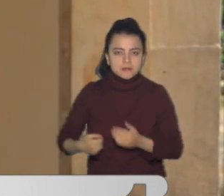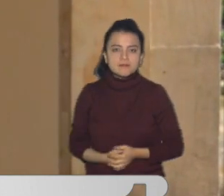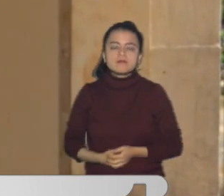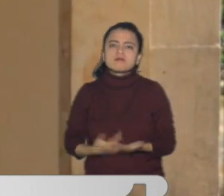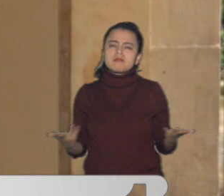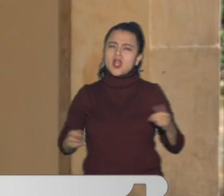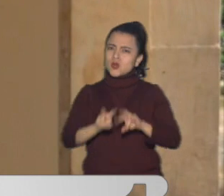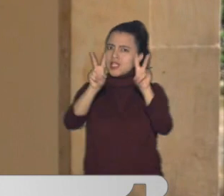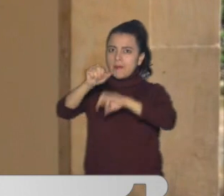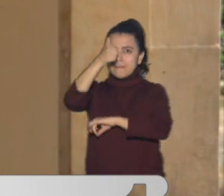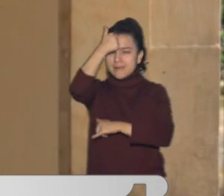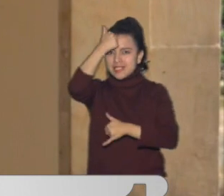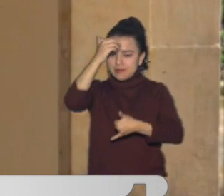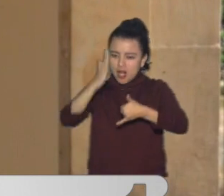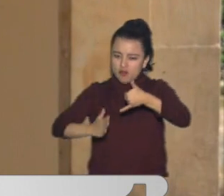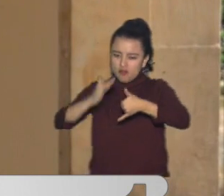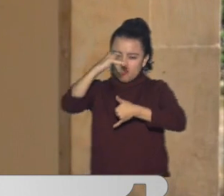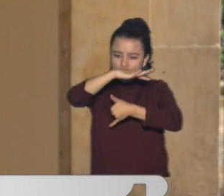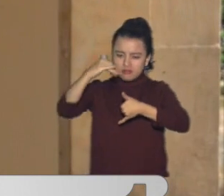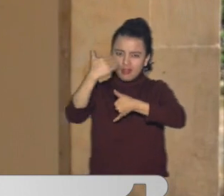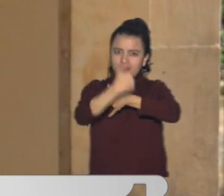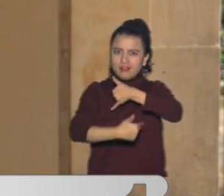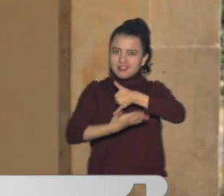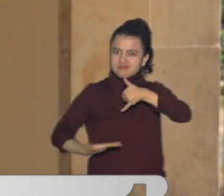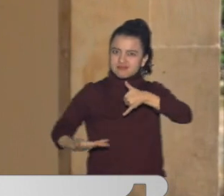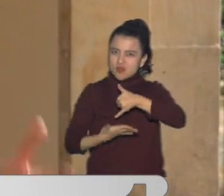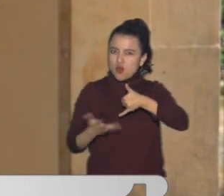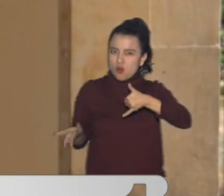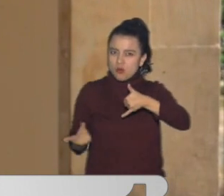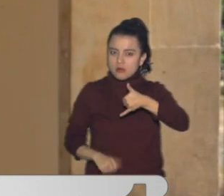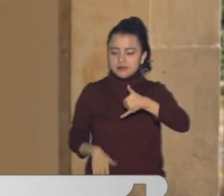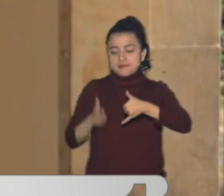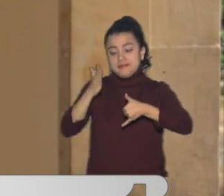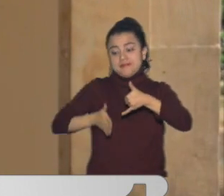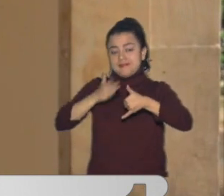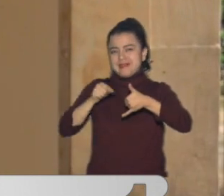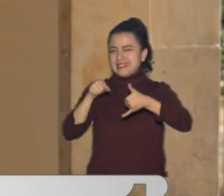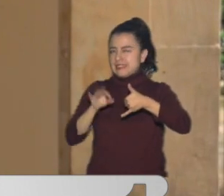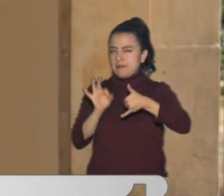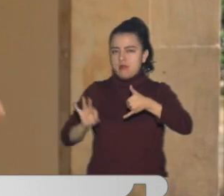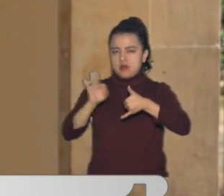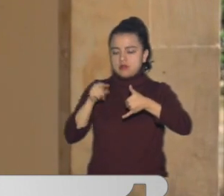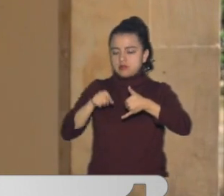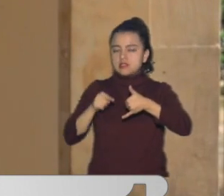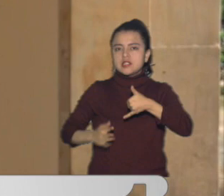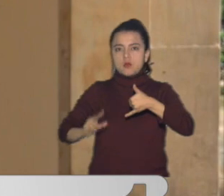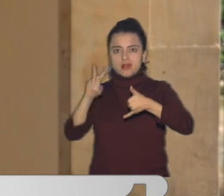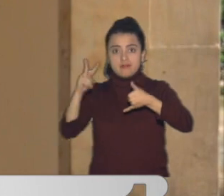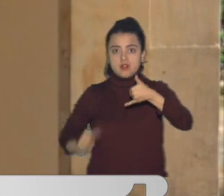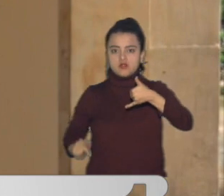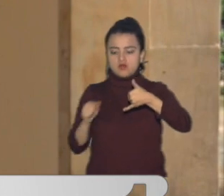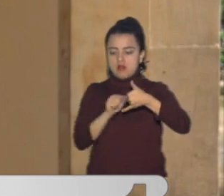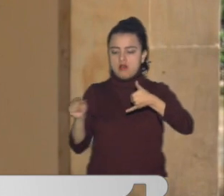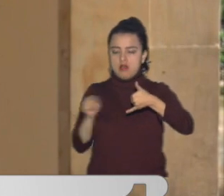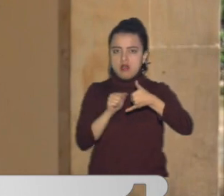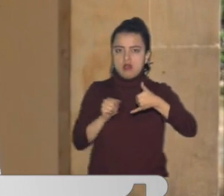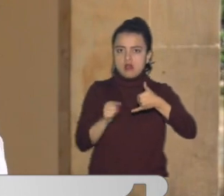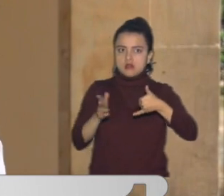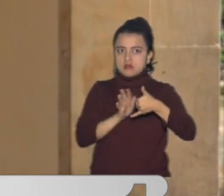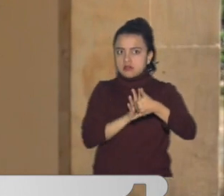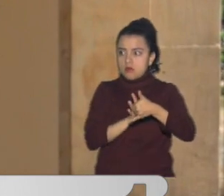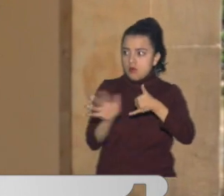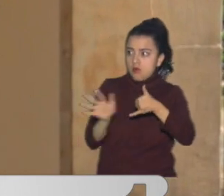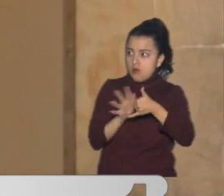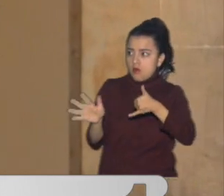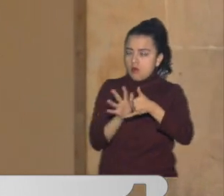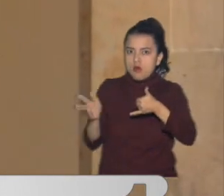en Colombia. En parte esto por la polémica llamada entre Gustavo Petro y el presidente de Venezuela, Maduro. A esta